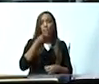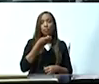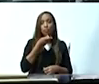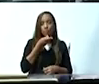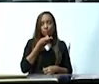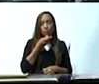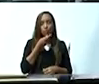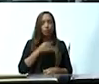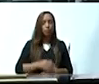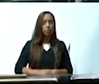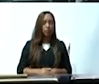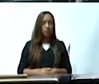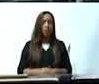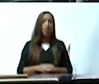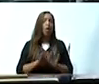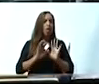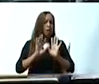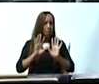lo siguiente.